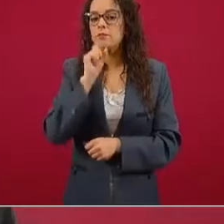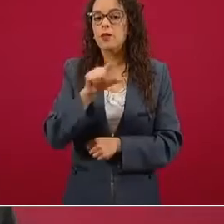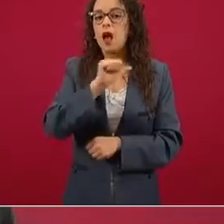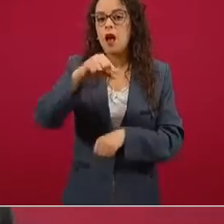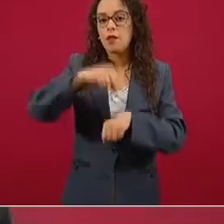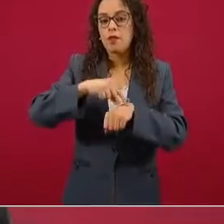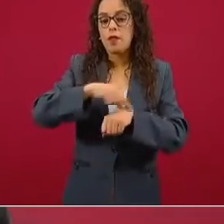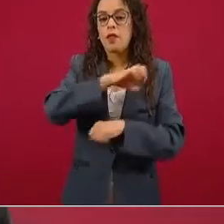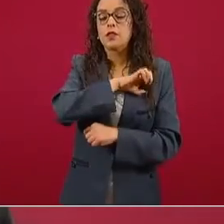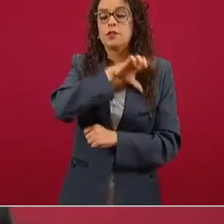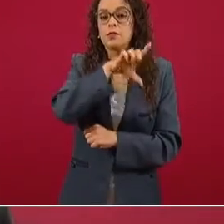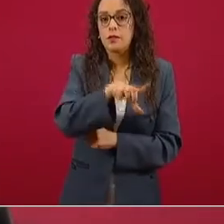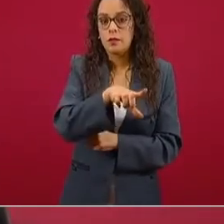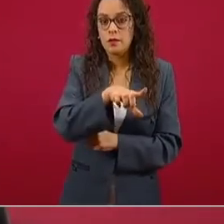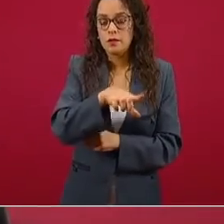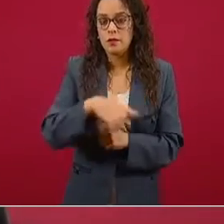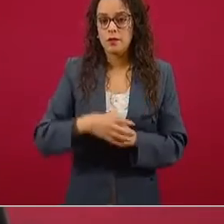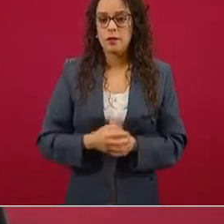Ahora